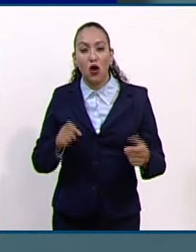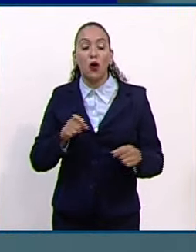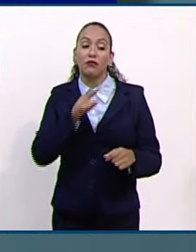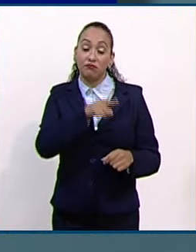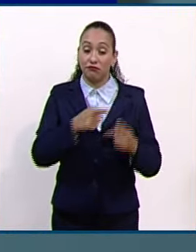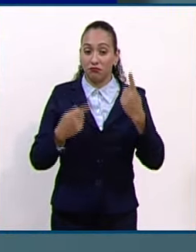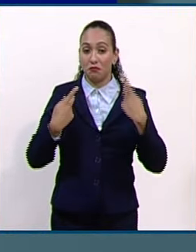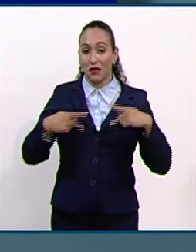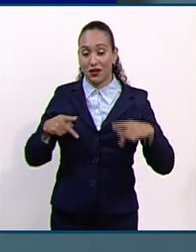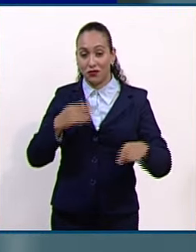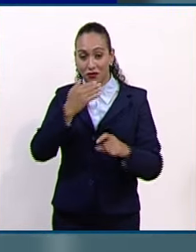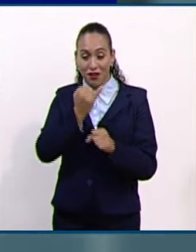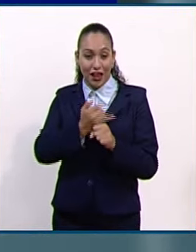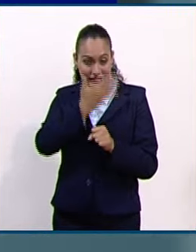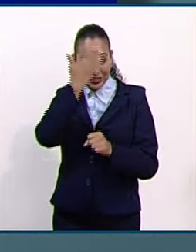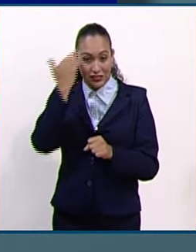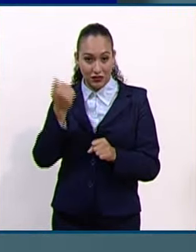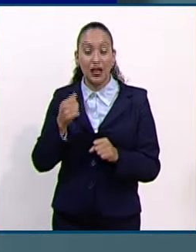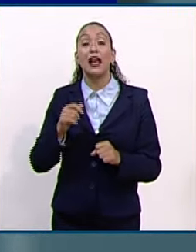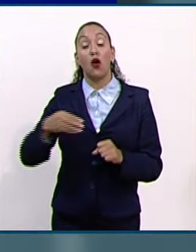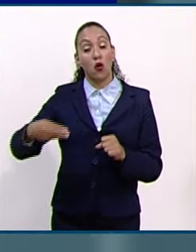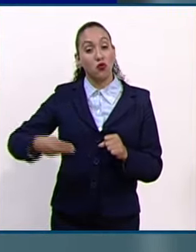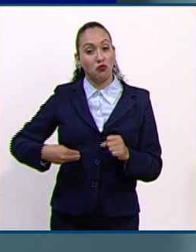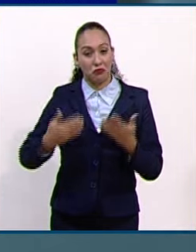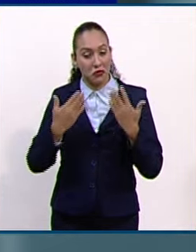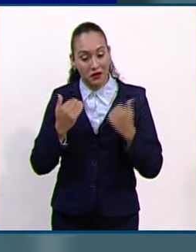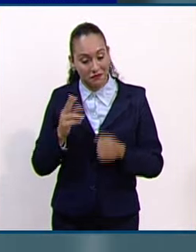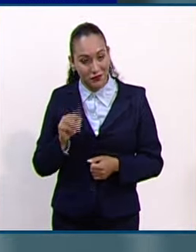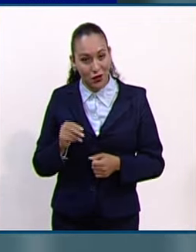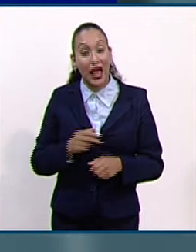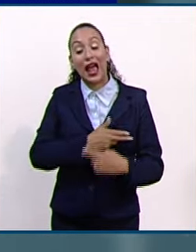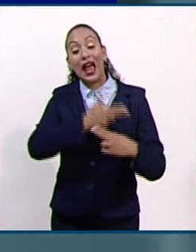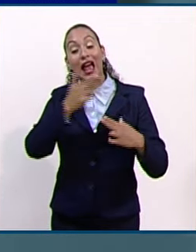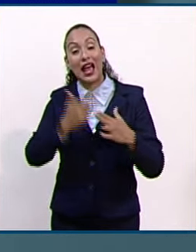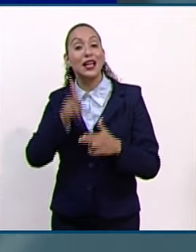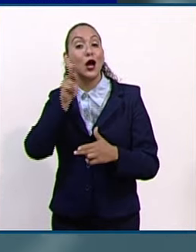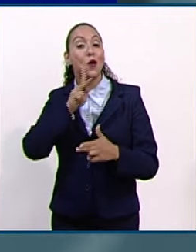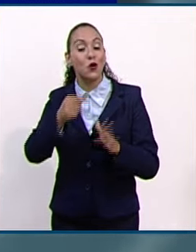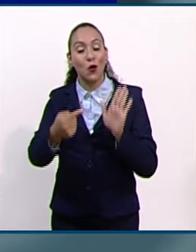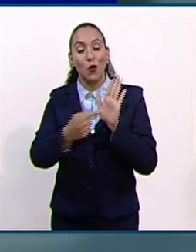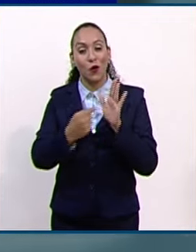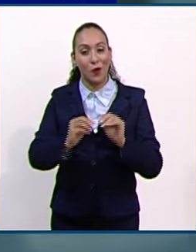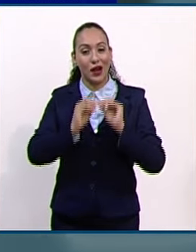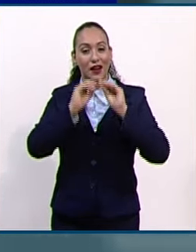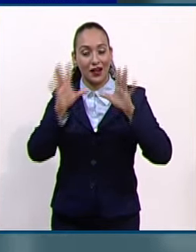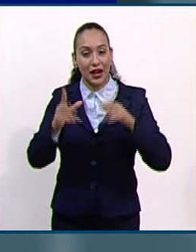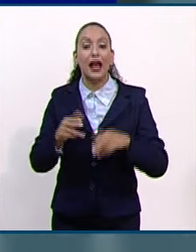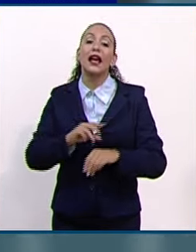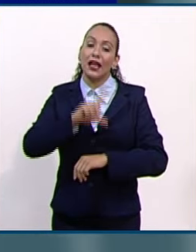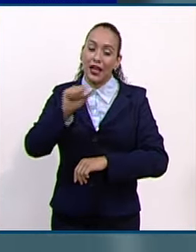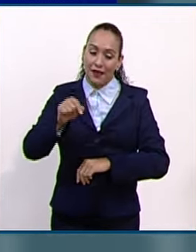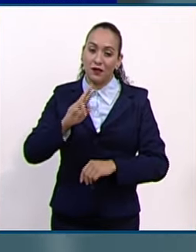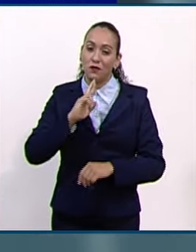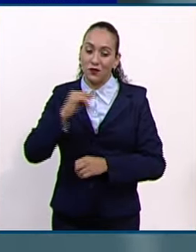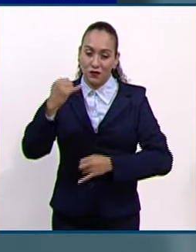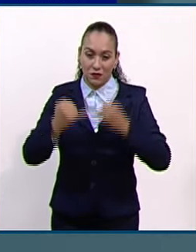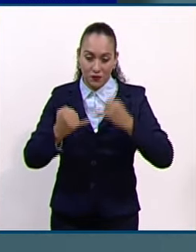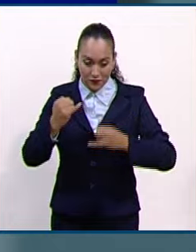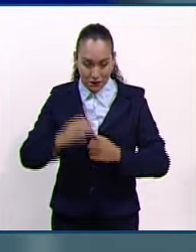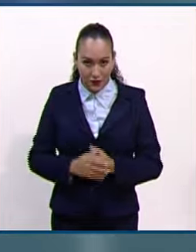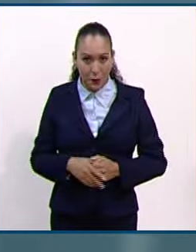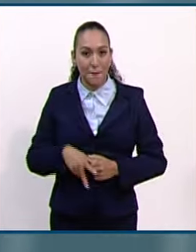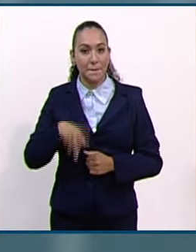defensa en libertad hasta que se demuestre lo contrario en un juicio justo y transparente, salvo en los casos en que se acredite, entre otras